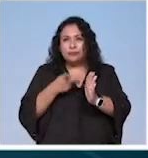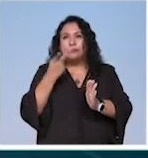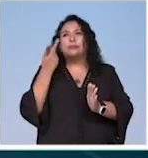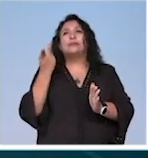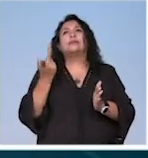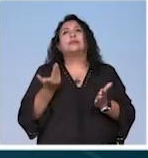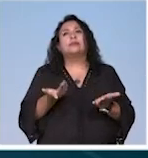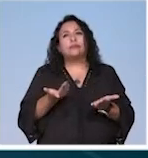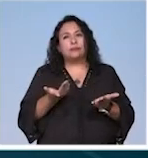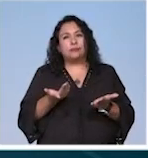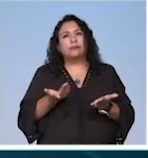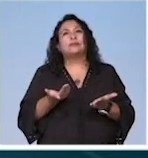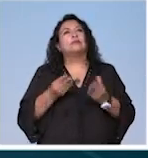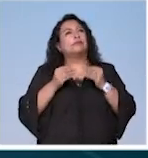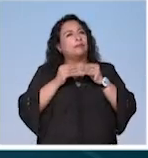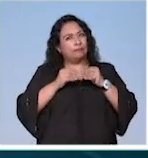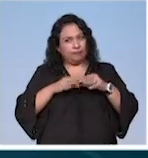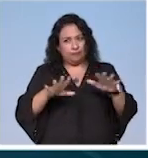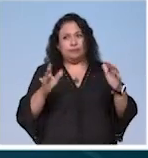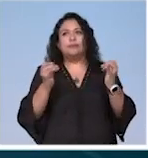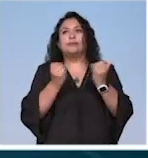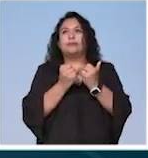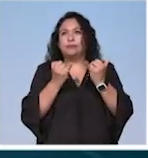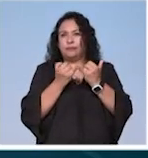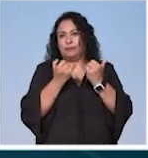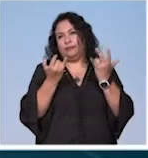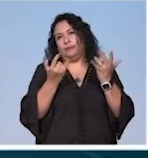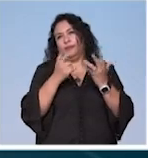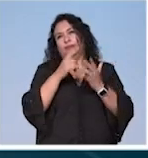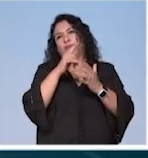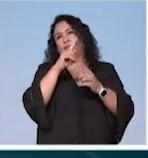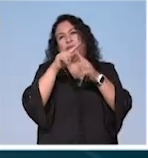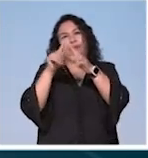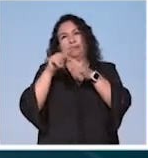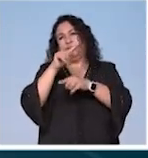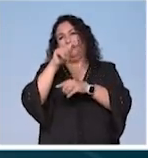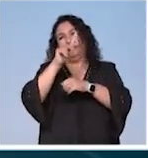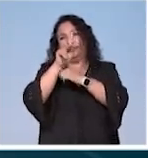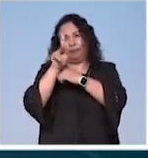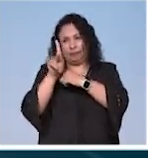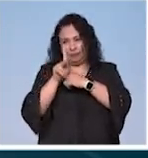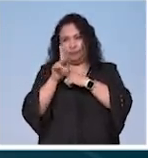y difundida en muchas partes del mundo.